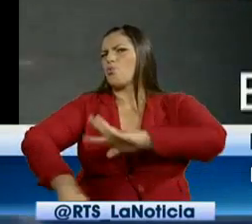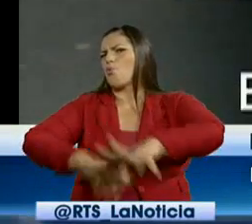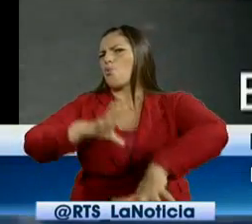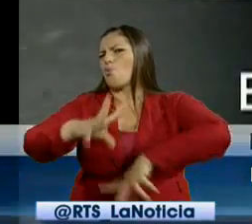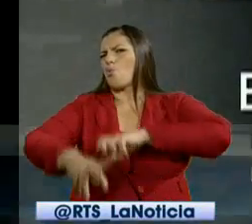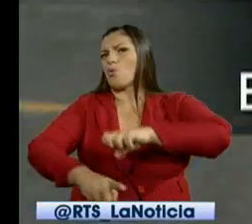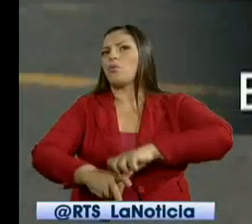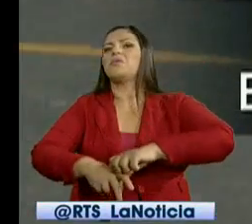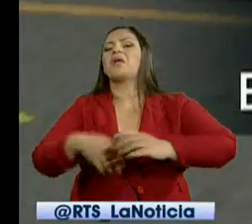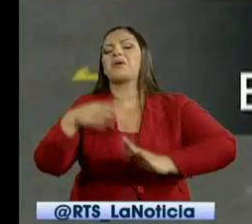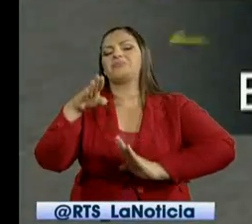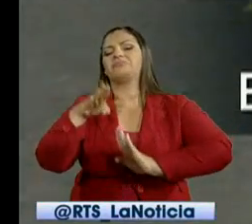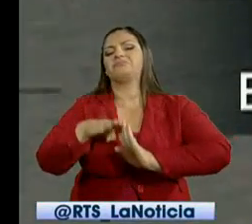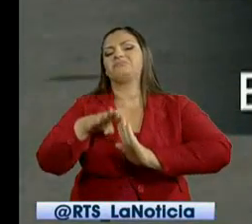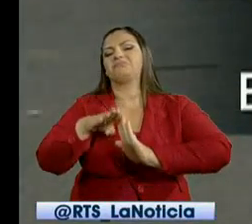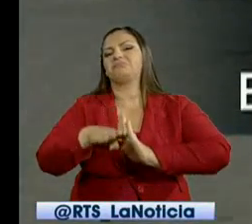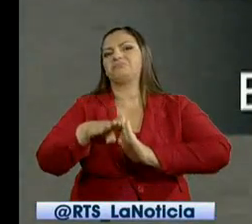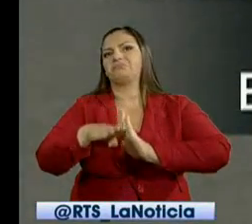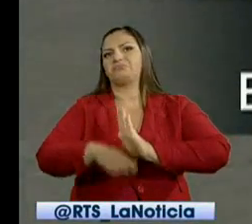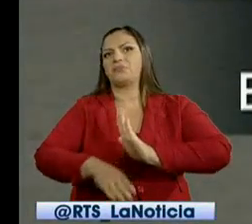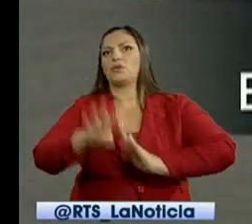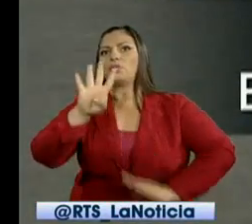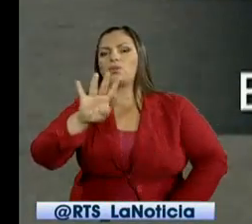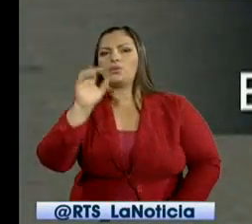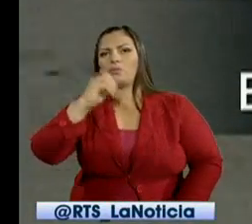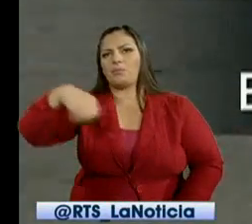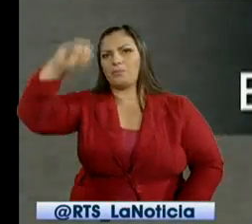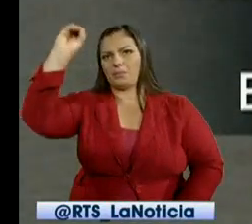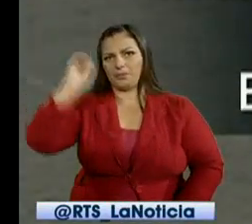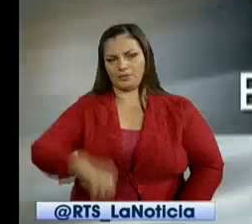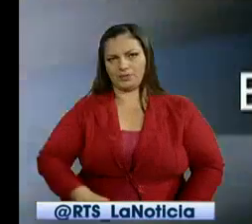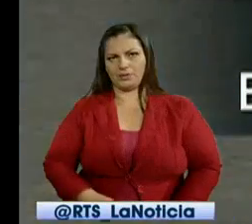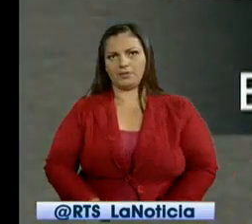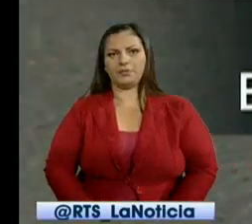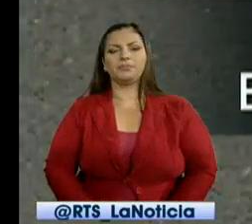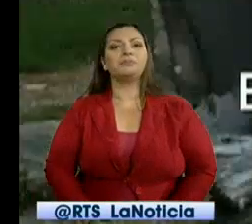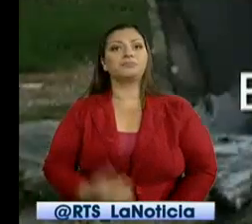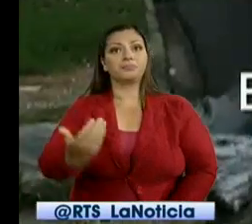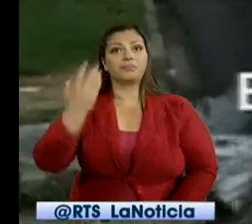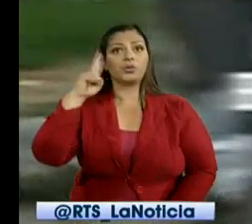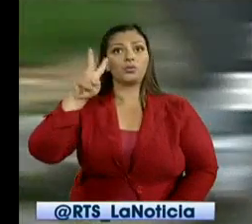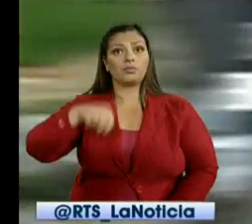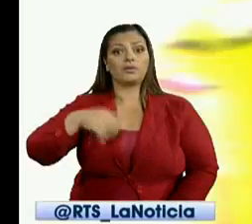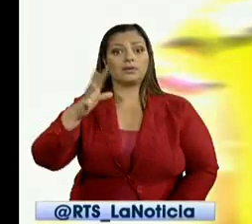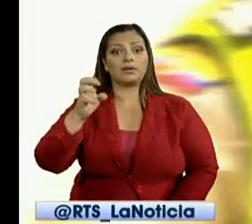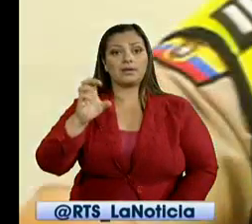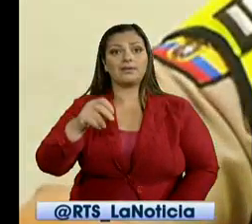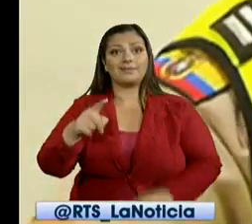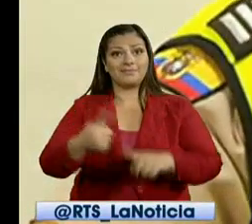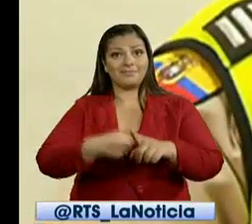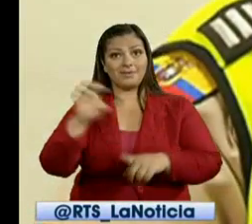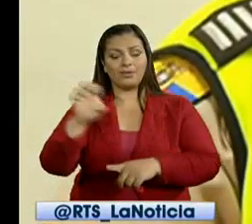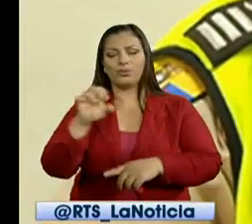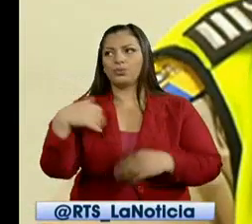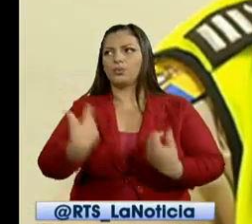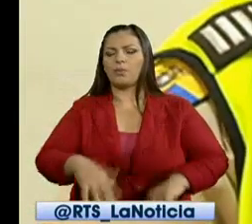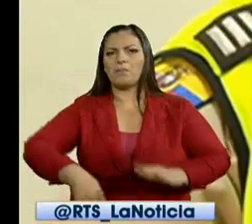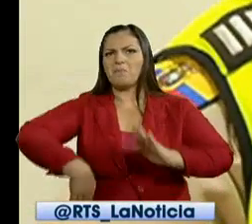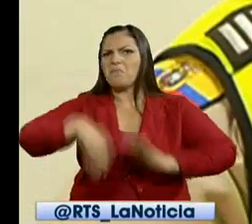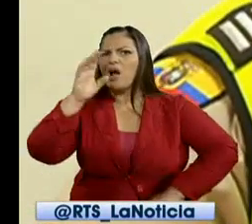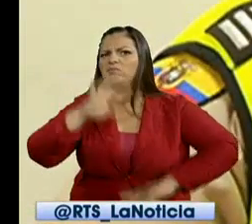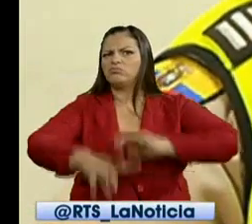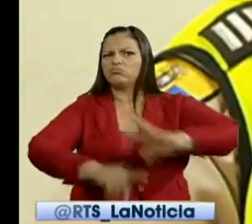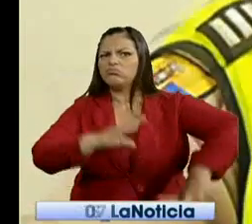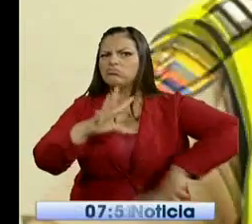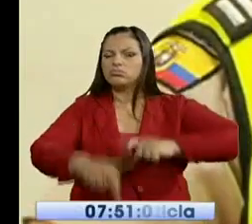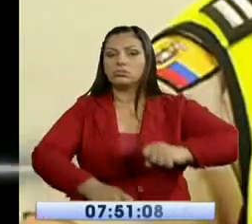enero disminuyó en un 4% en comparación al mismo mes del año pasado. Vea que el policía es su amigo, que confía en la